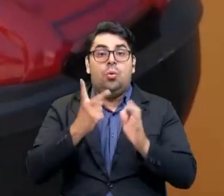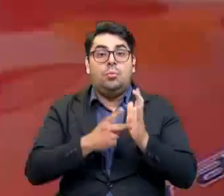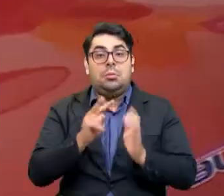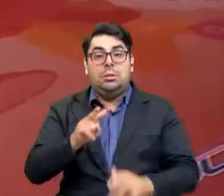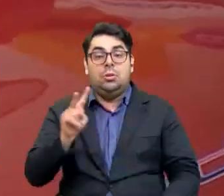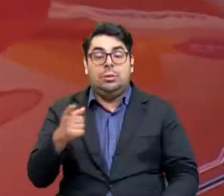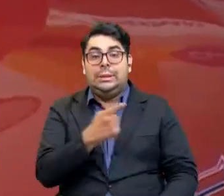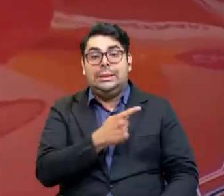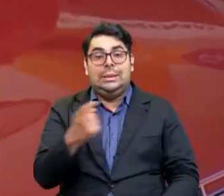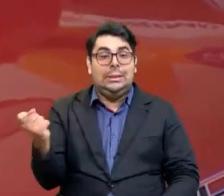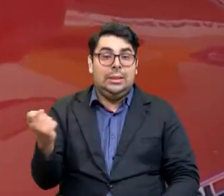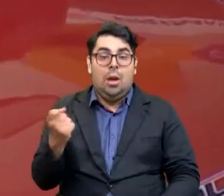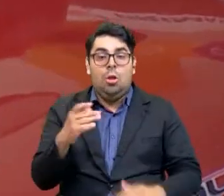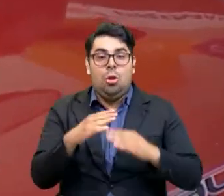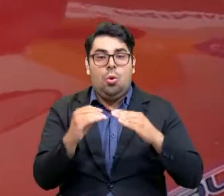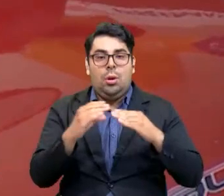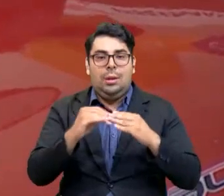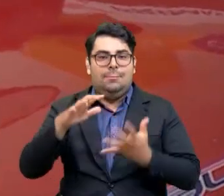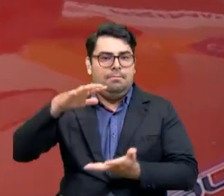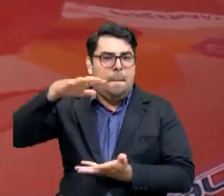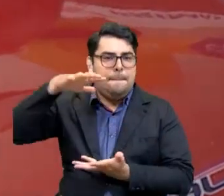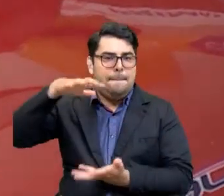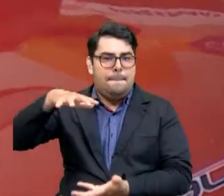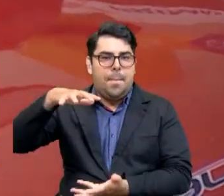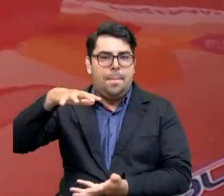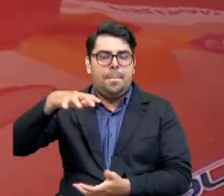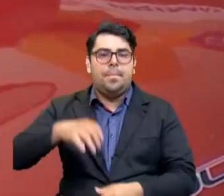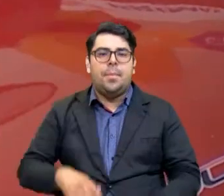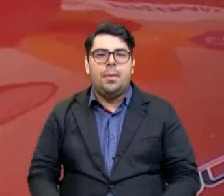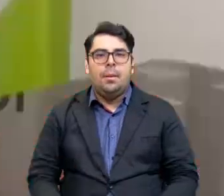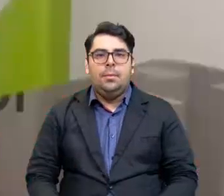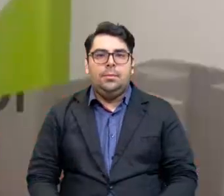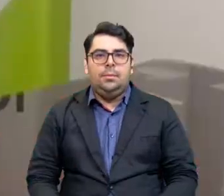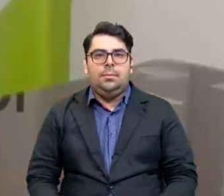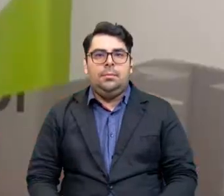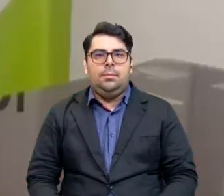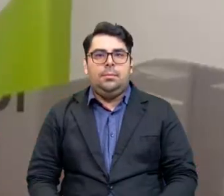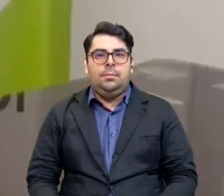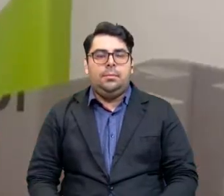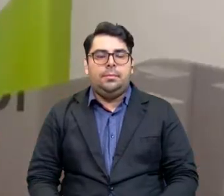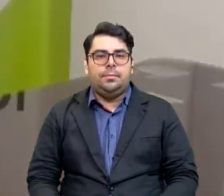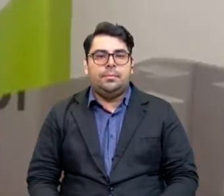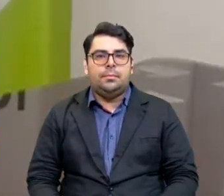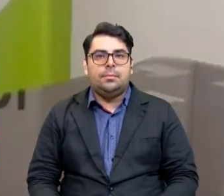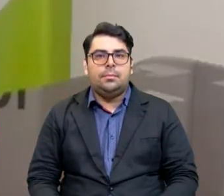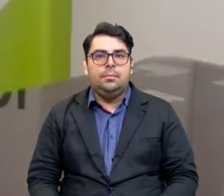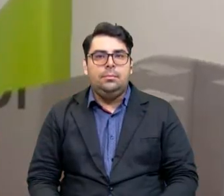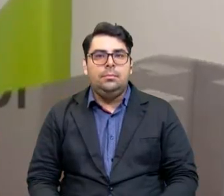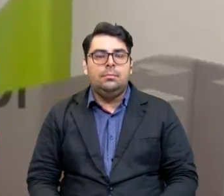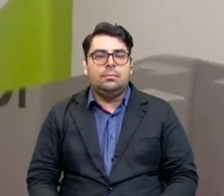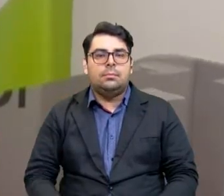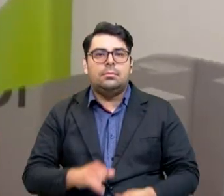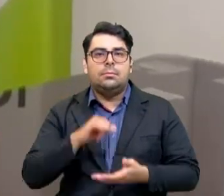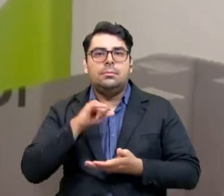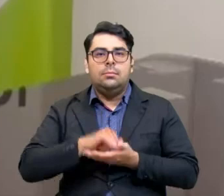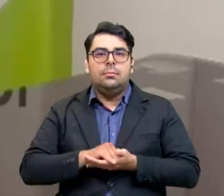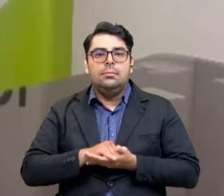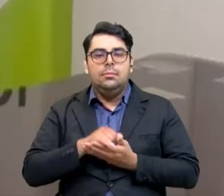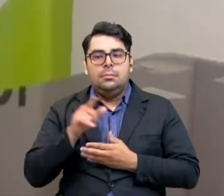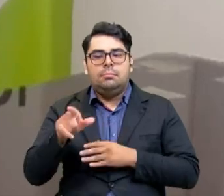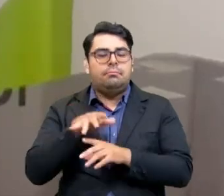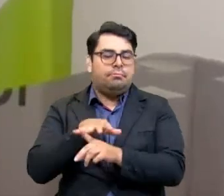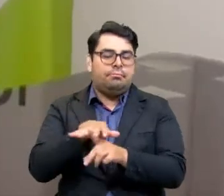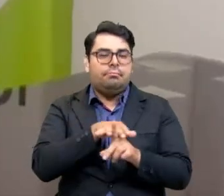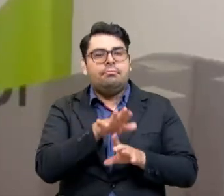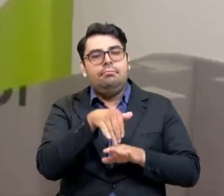la referencia Brent, que es la que se aplica actualmente en el país. Esto va a tener repercusiones en temas económicos para el ciudadano a